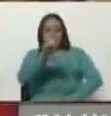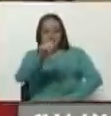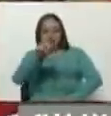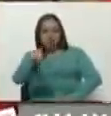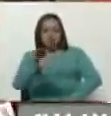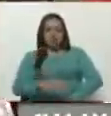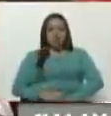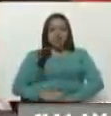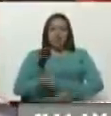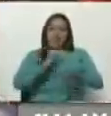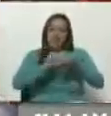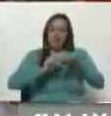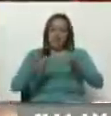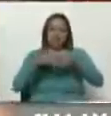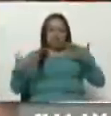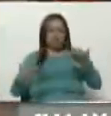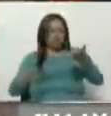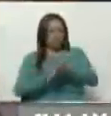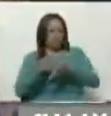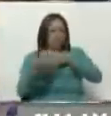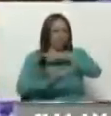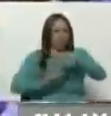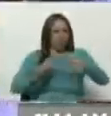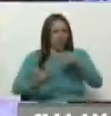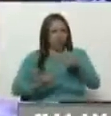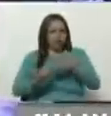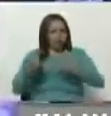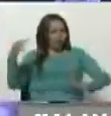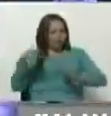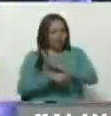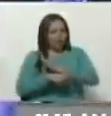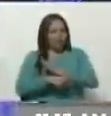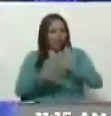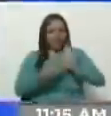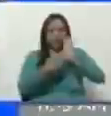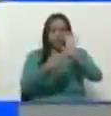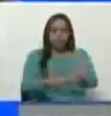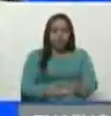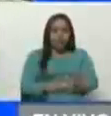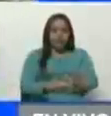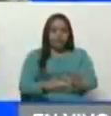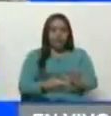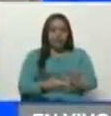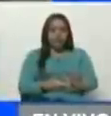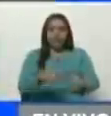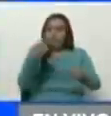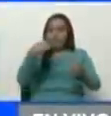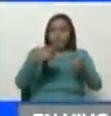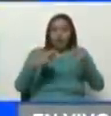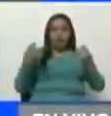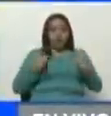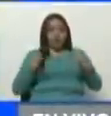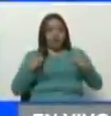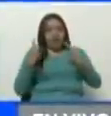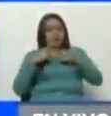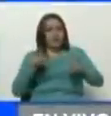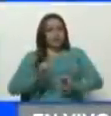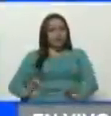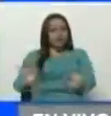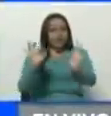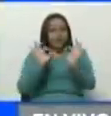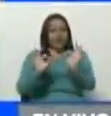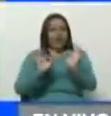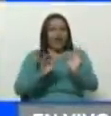Sociobiology, en el cual demuestra que entre los seres vivientes, pero sobre todo entre